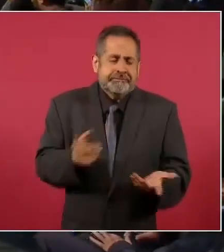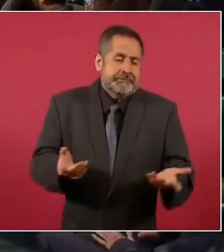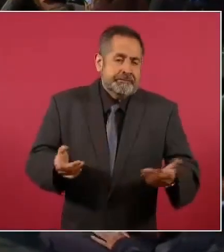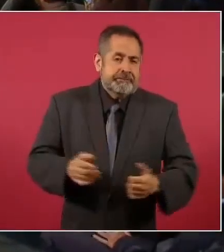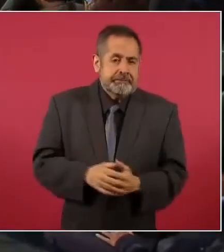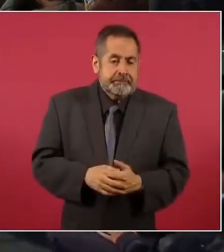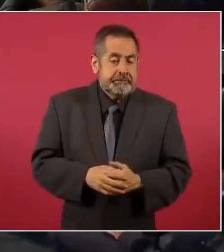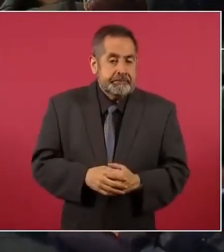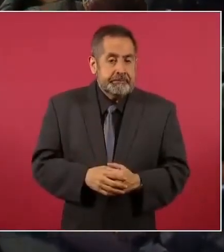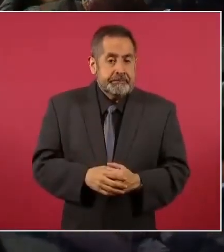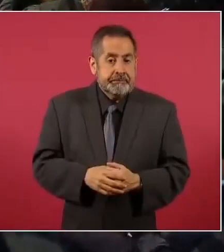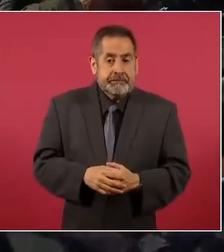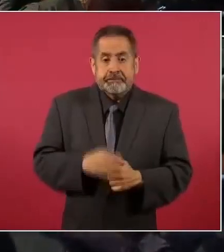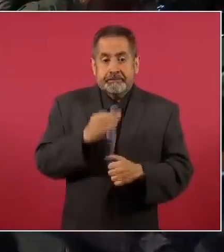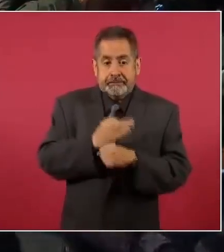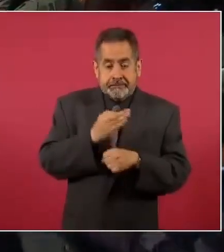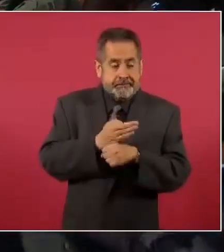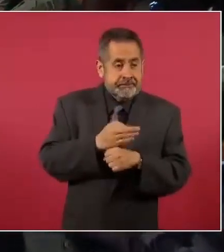se está dando más